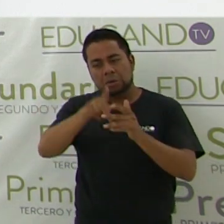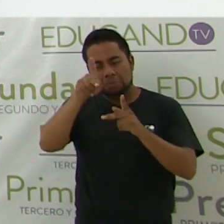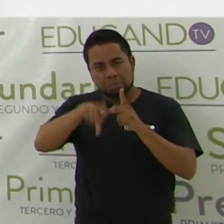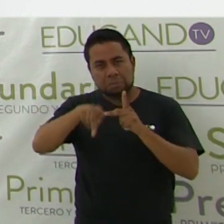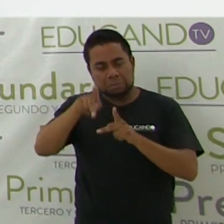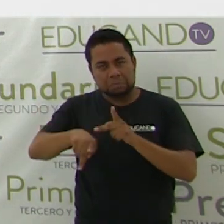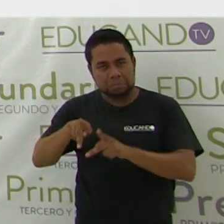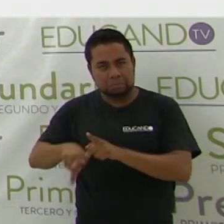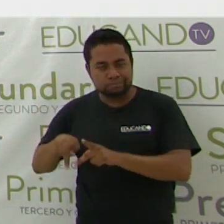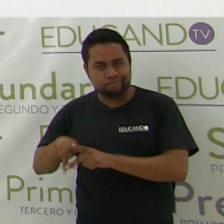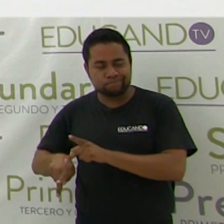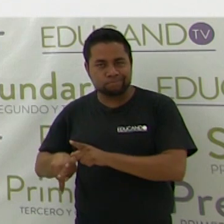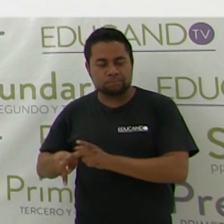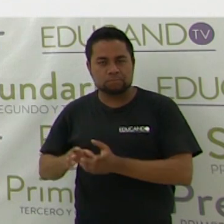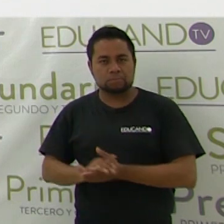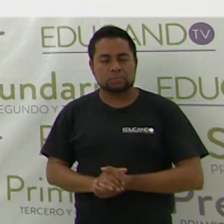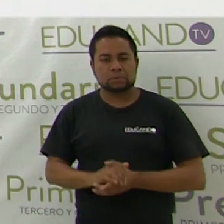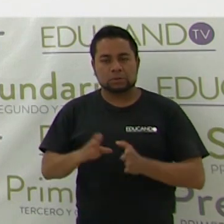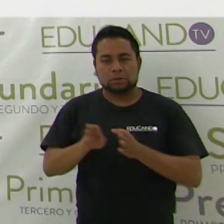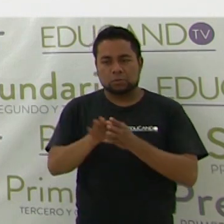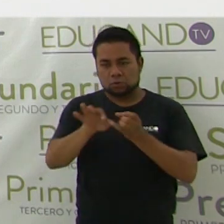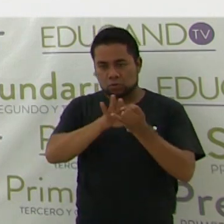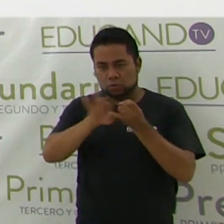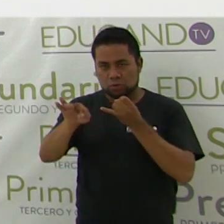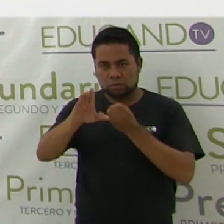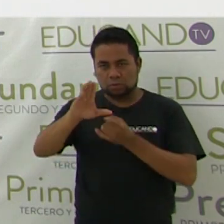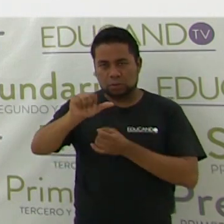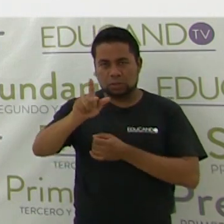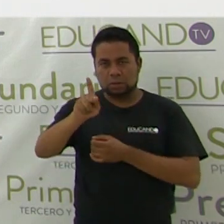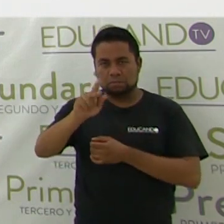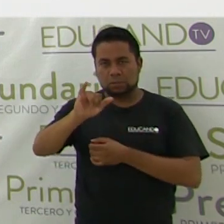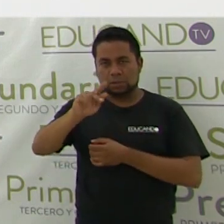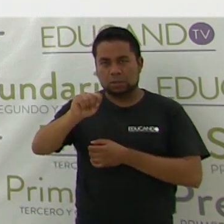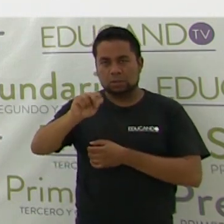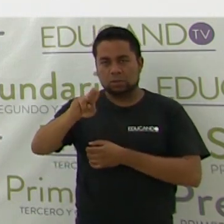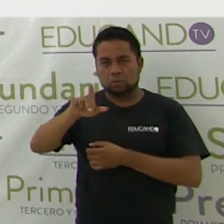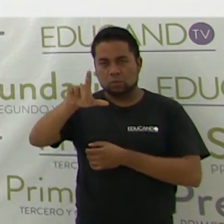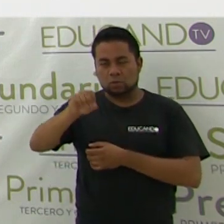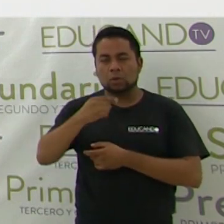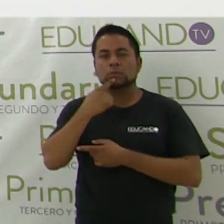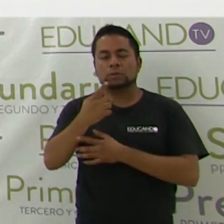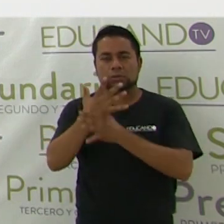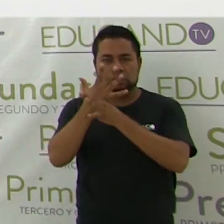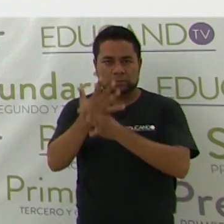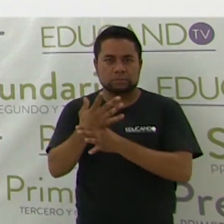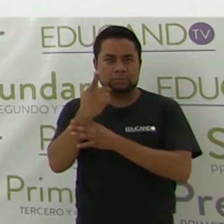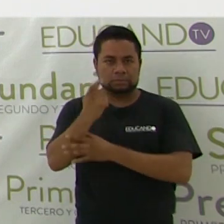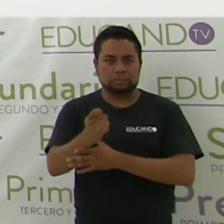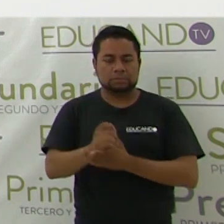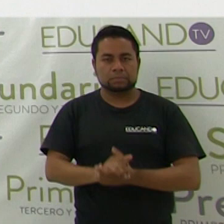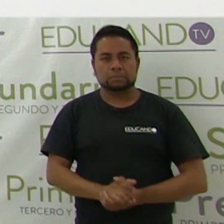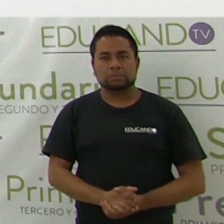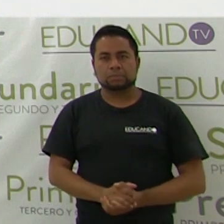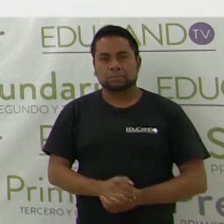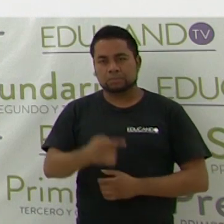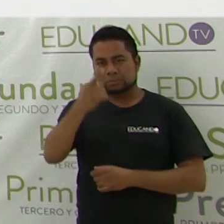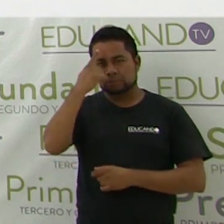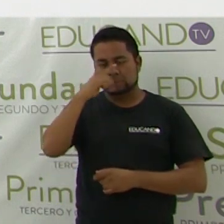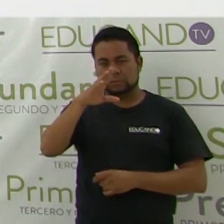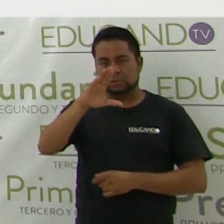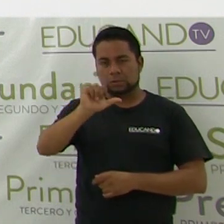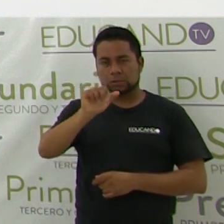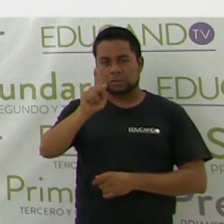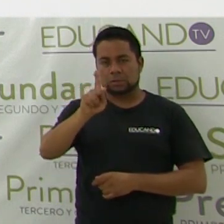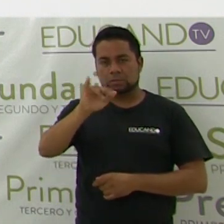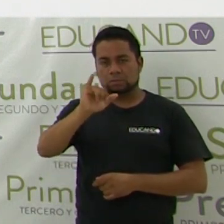Y bueno, el último capítulo dice que es el capítulo